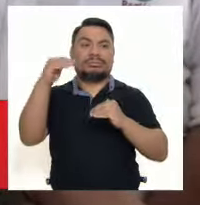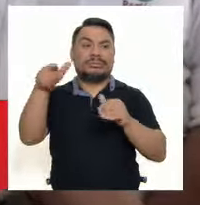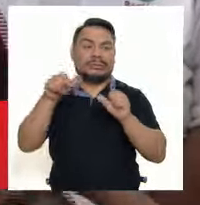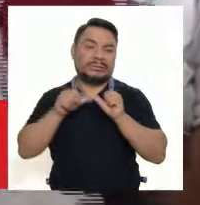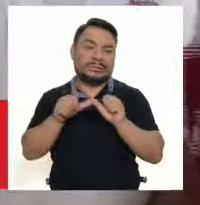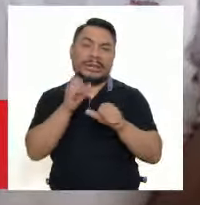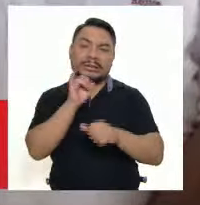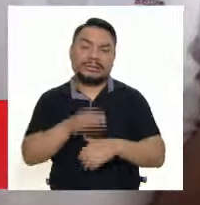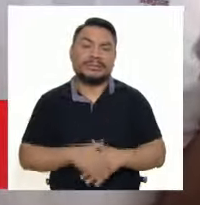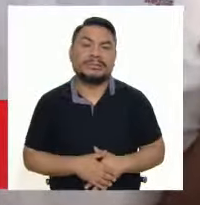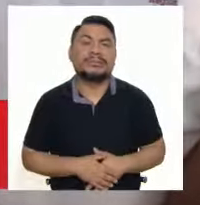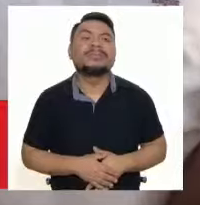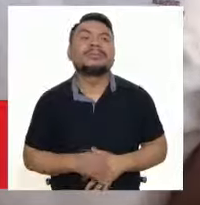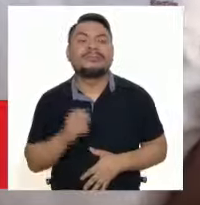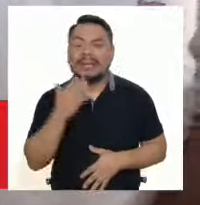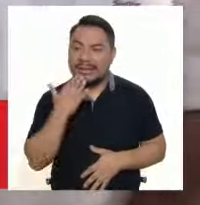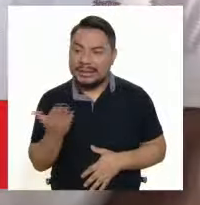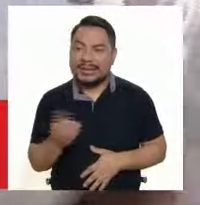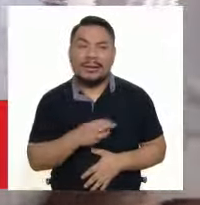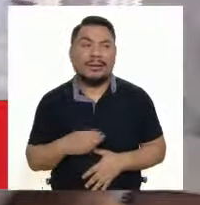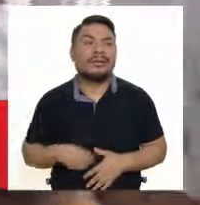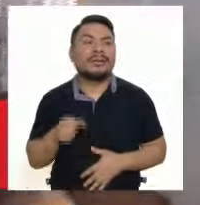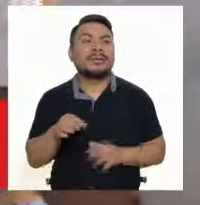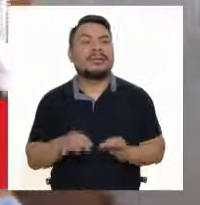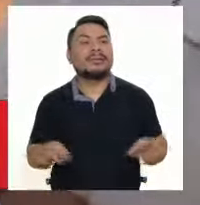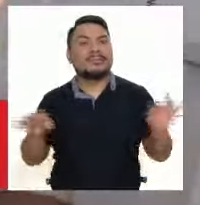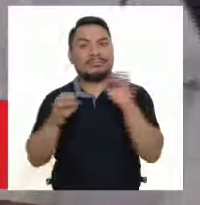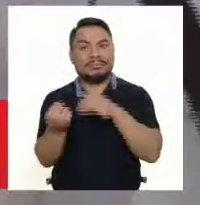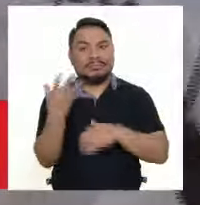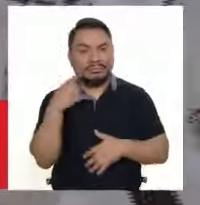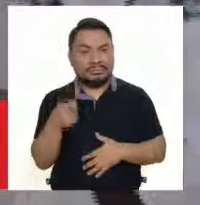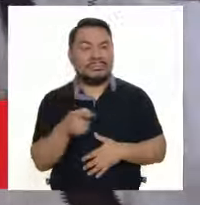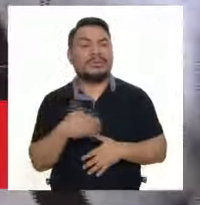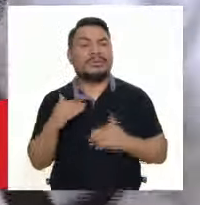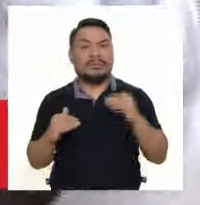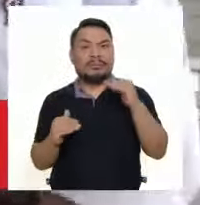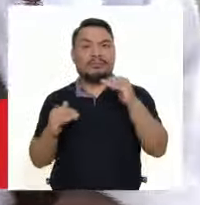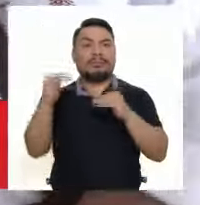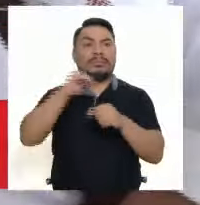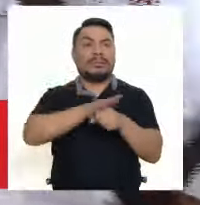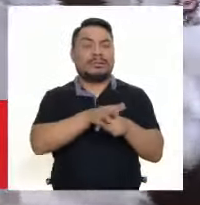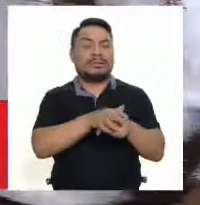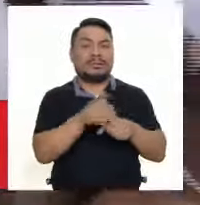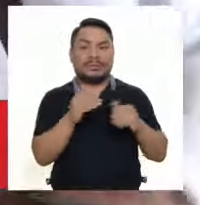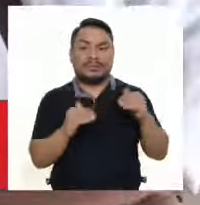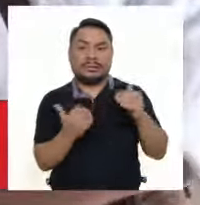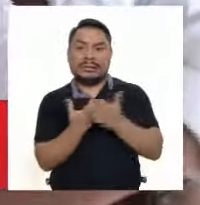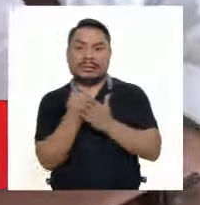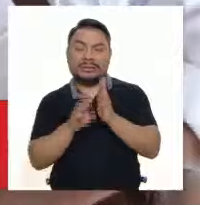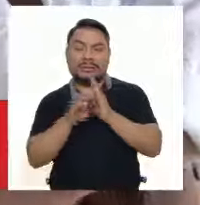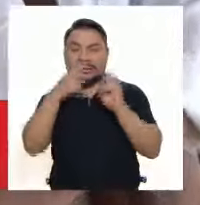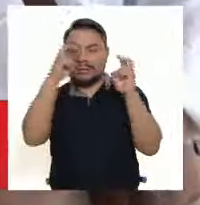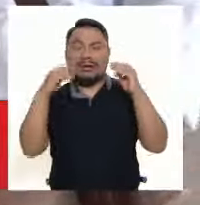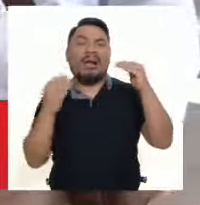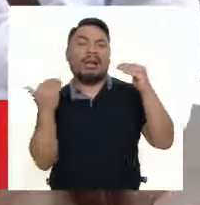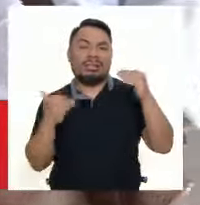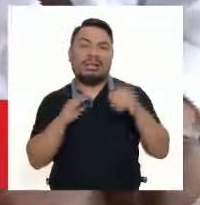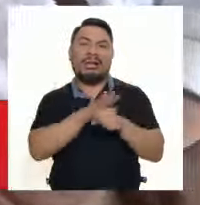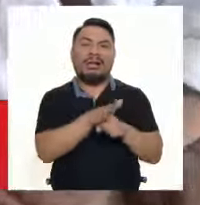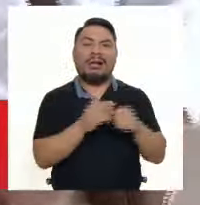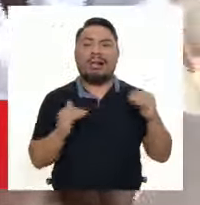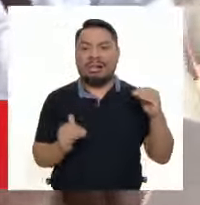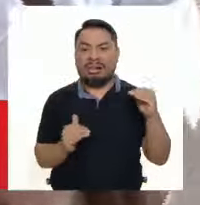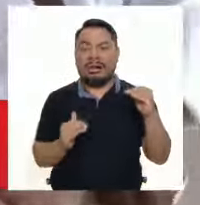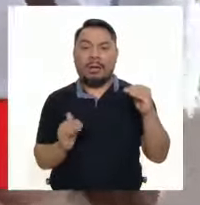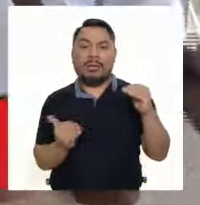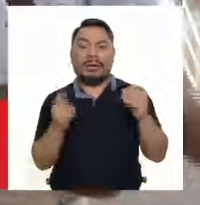así. Le agradecemos, ministra. Importante esa información también, ¿no? Se ha superado el nivel prepandemia en economía, en turismo, algo que se